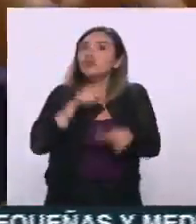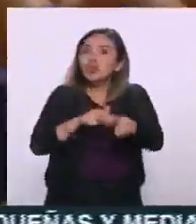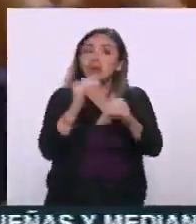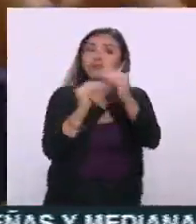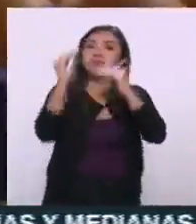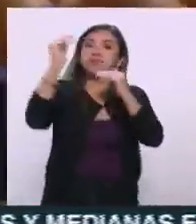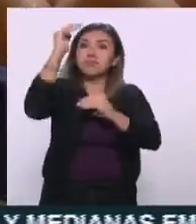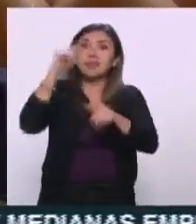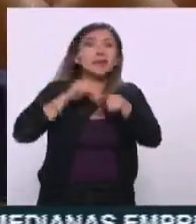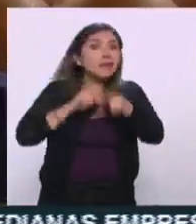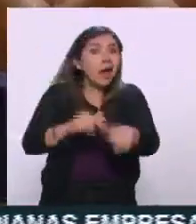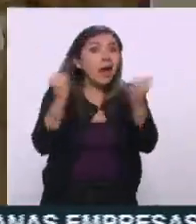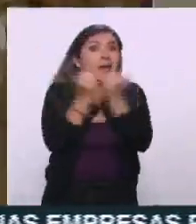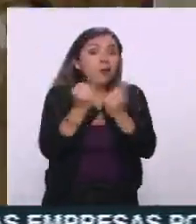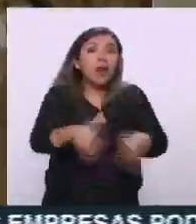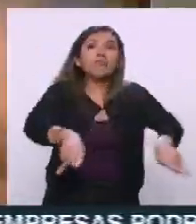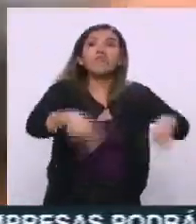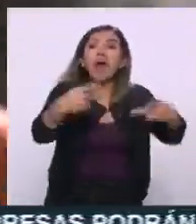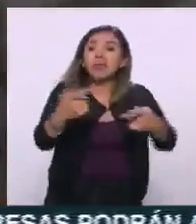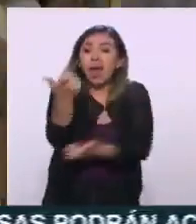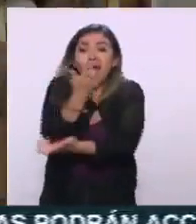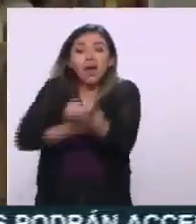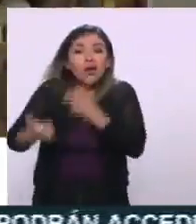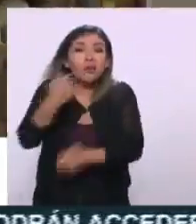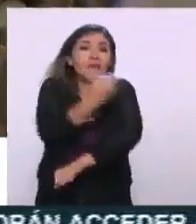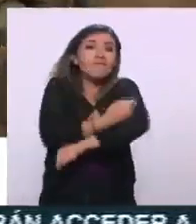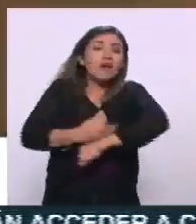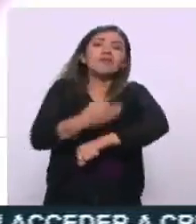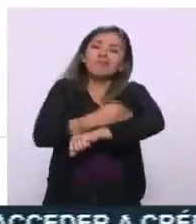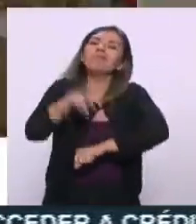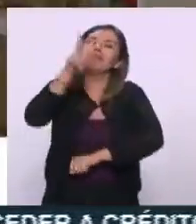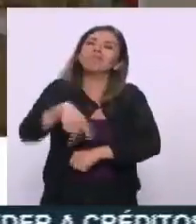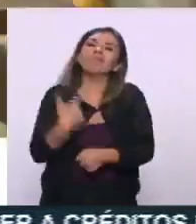precios, pues de ser así, las ventas y economía de las familias